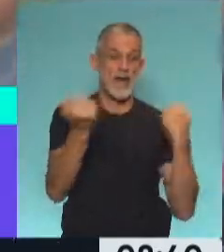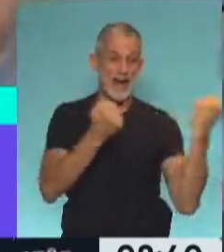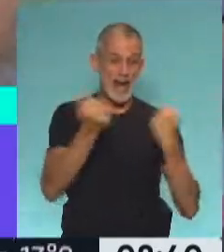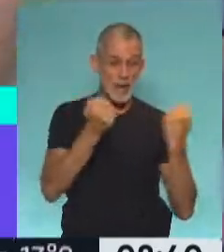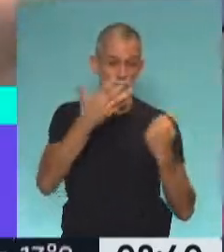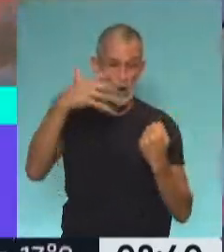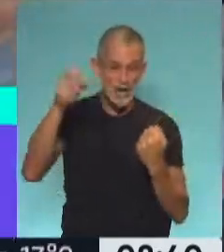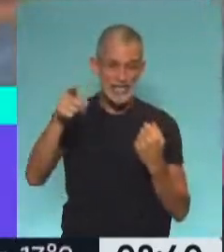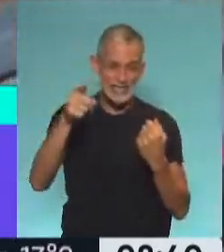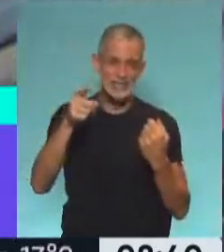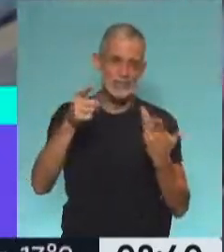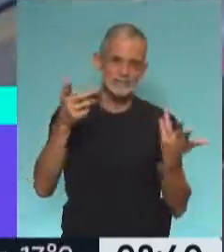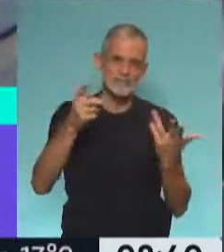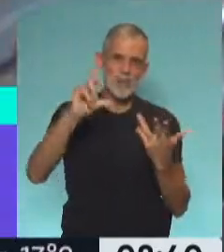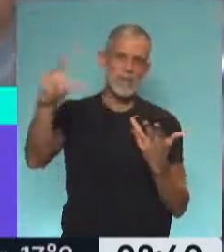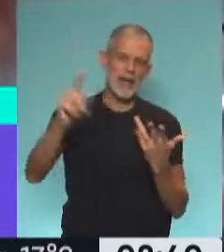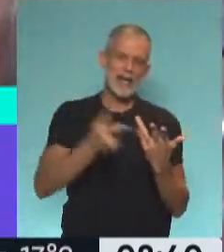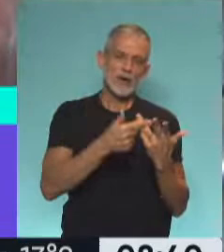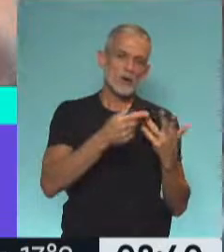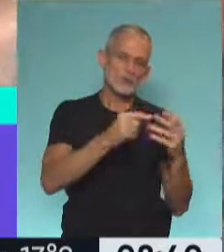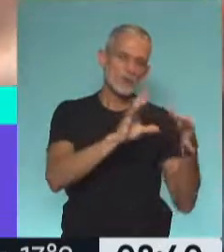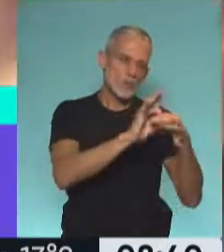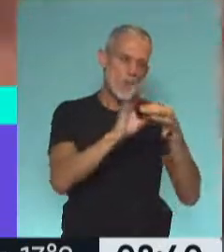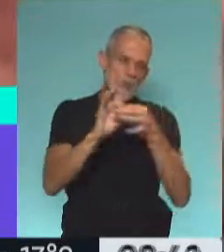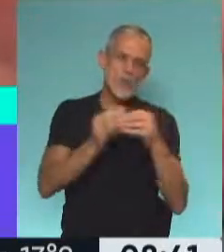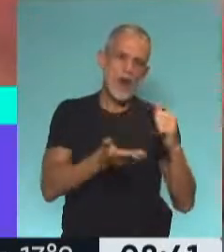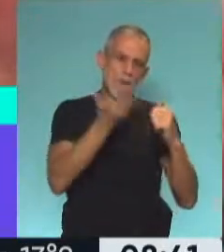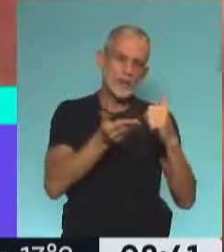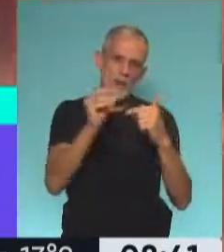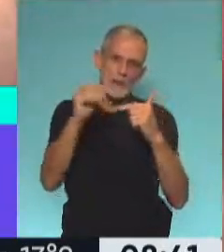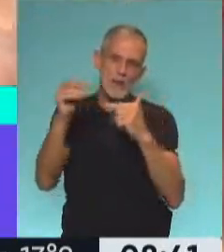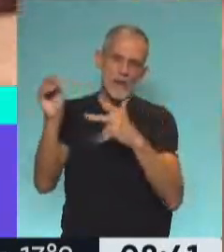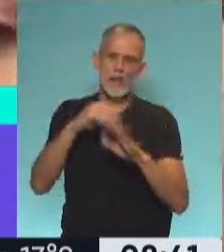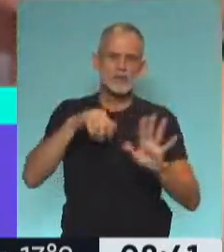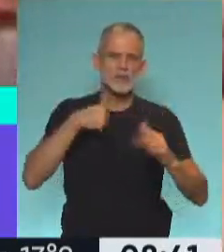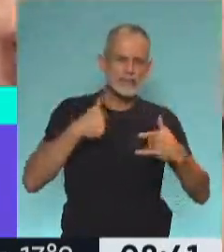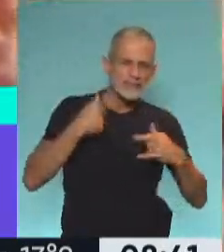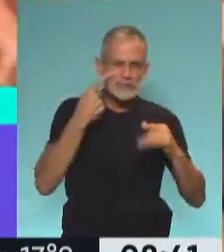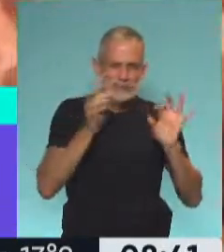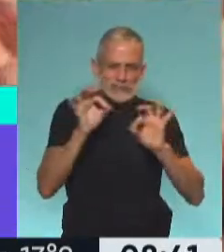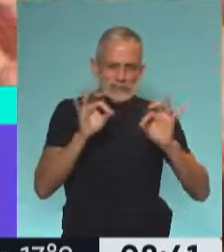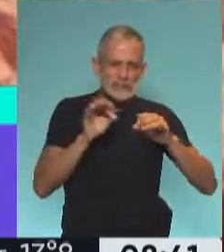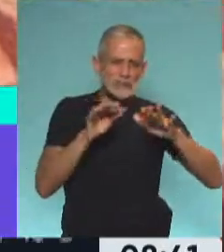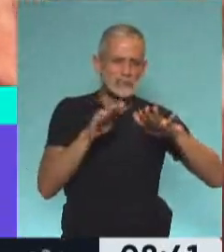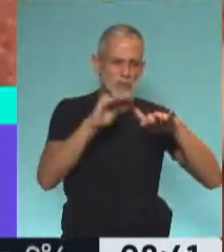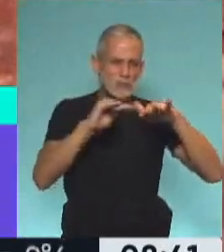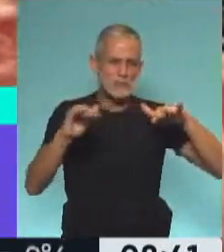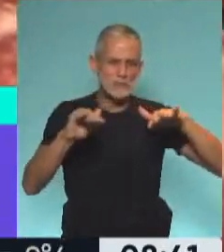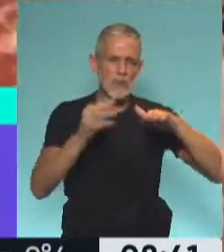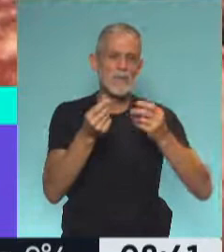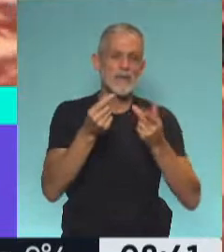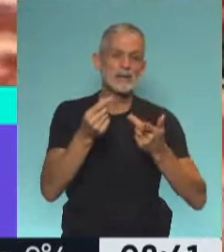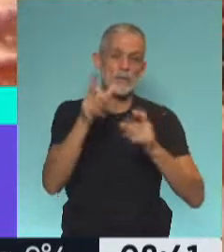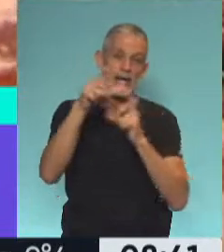a pedido, entonces todas esas cosas, claro, es un dominó, van subiendo todo. Entonces, lo que hacemos acá, tratamos de mantener más o menos el precio, ¿viste? Para que la gente